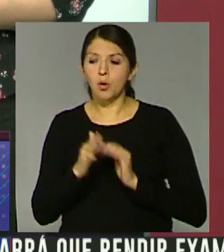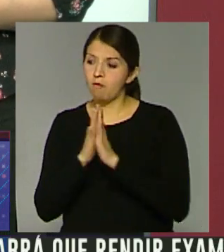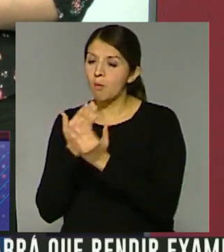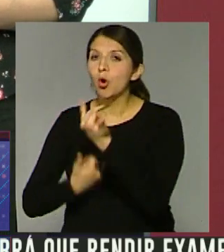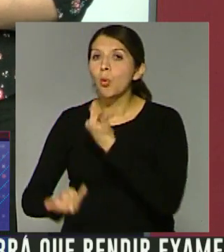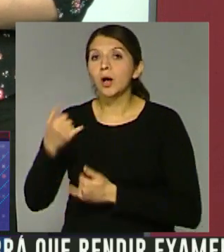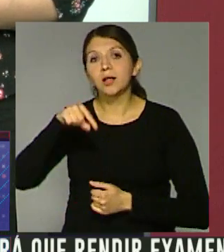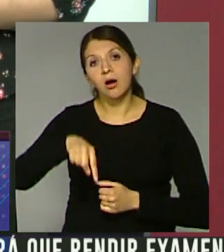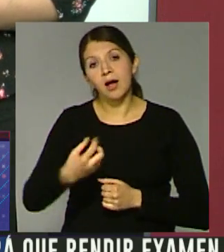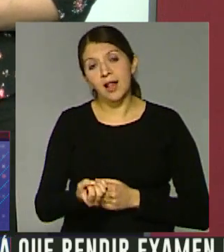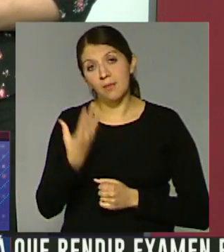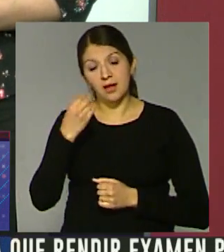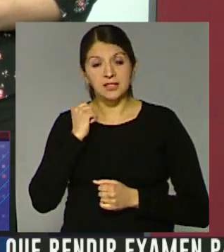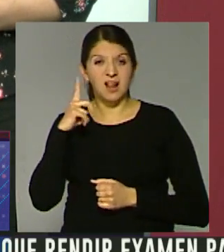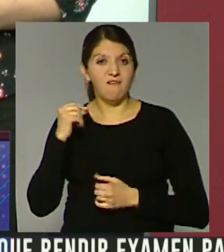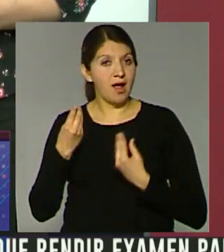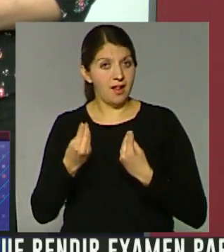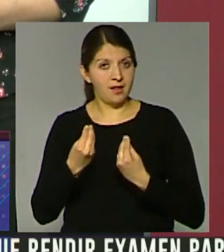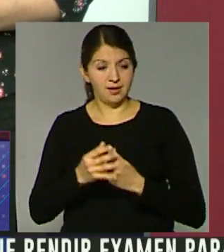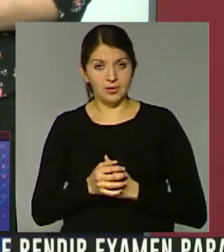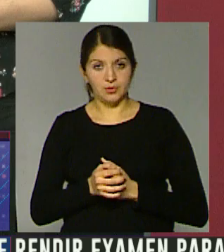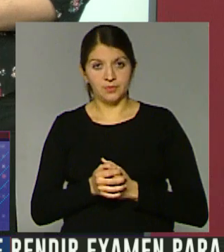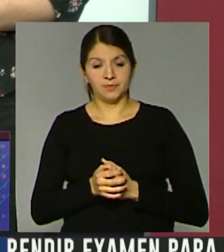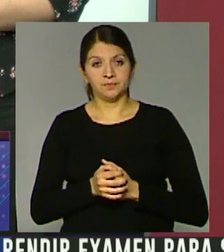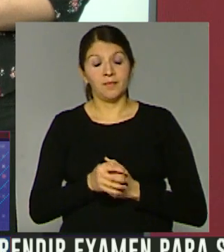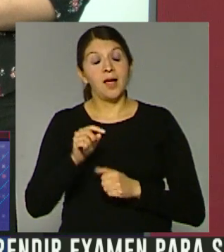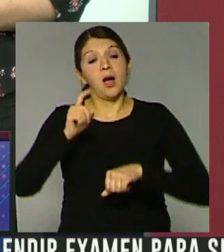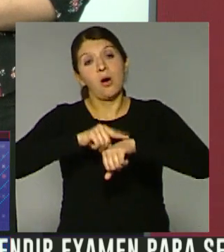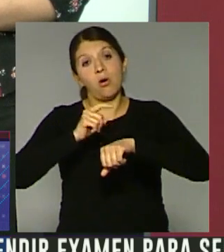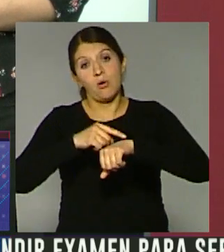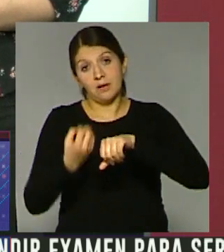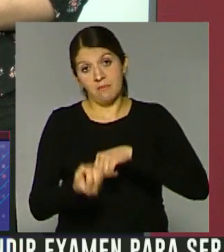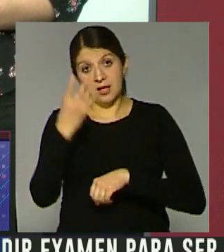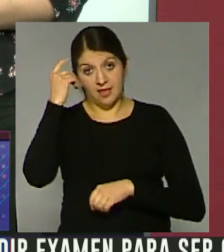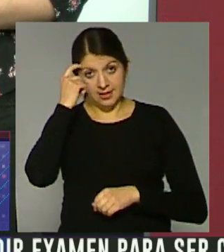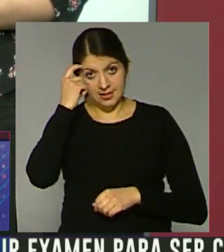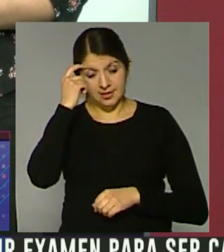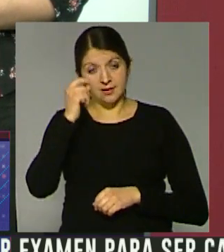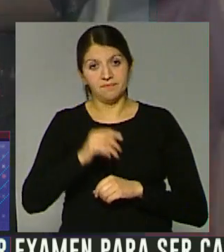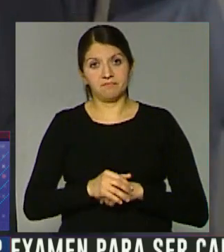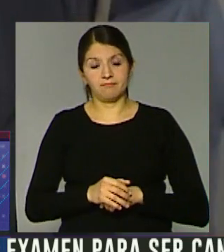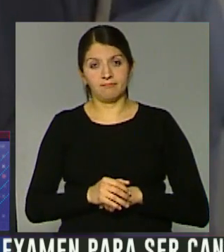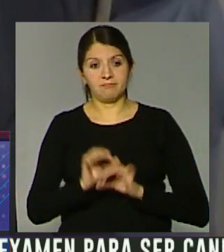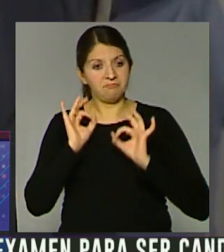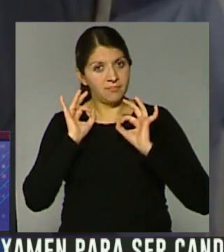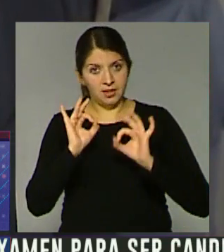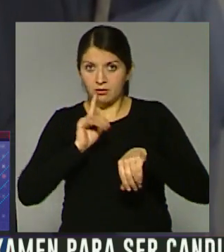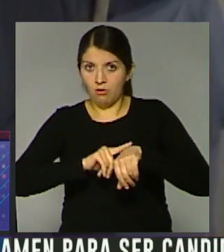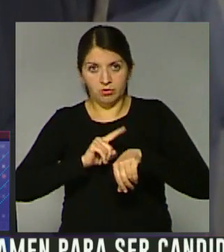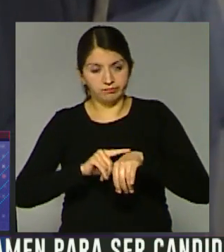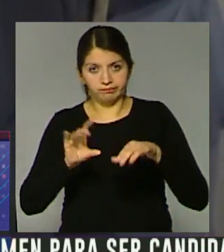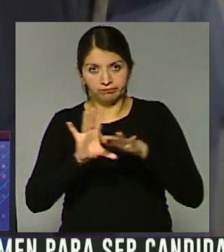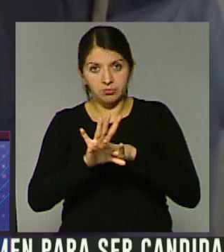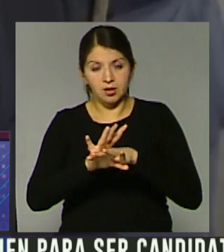qué sucedió hoy en San Rafael. Bien, Bárbara. Bueno, a las 10 de la mañana estaba previsto, era el horario para